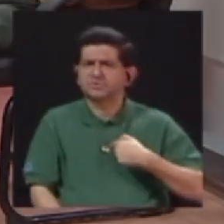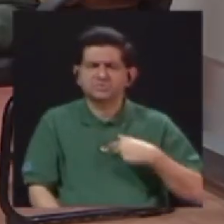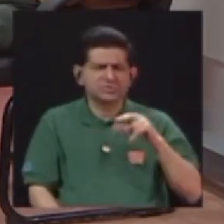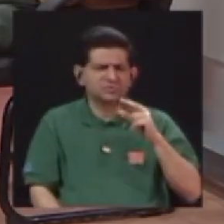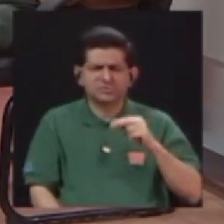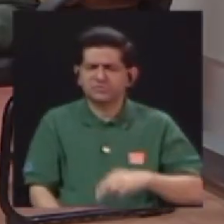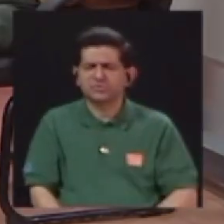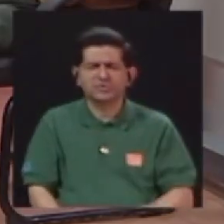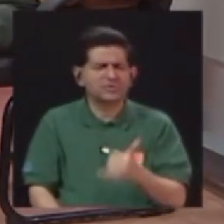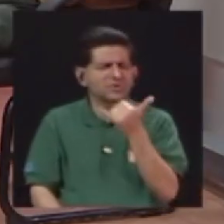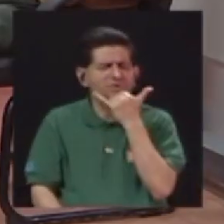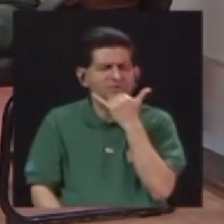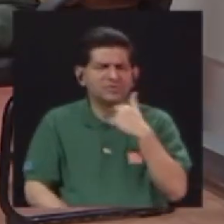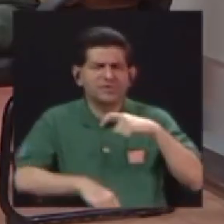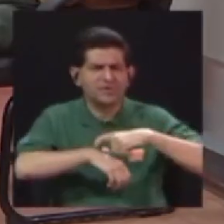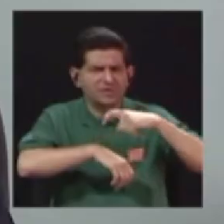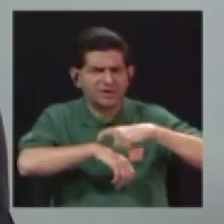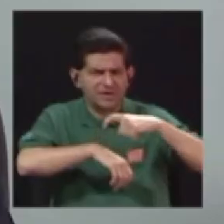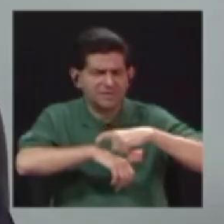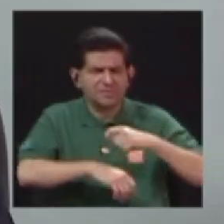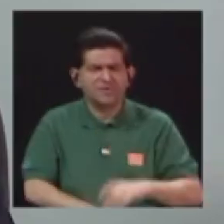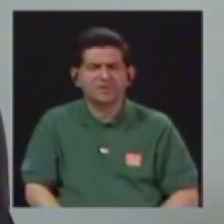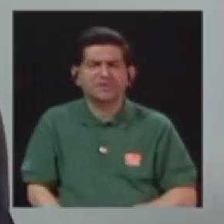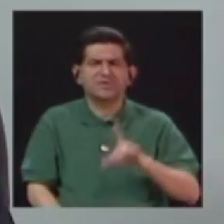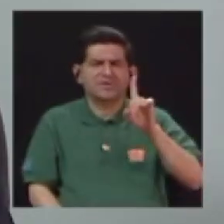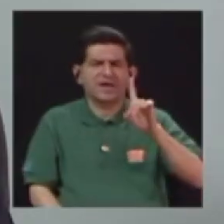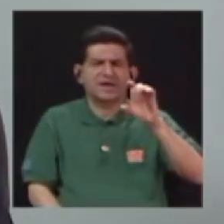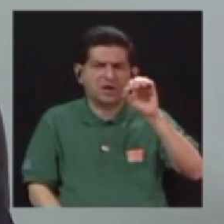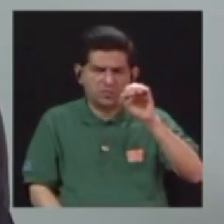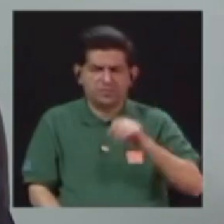engaña, durante el periodo de don Daniel Oduber,